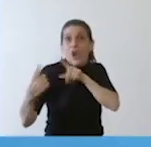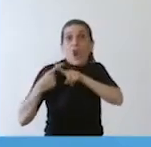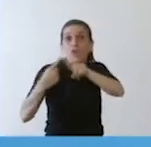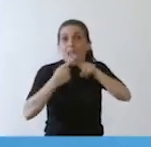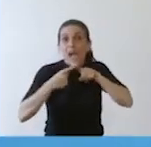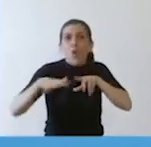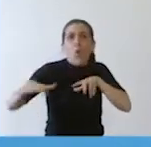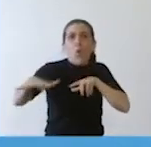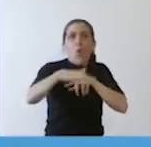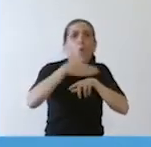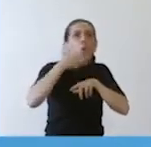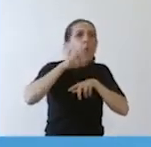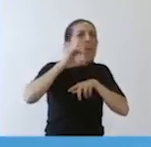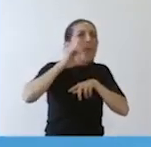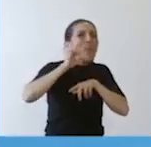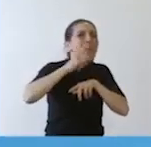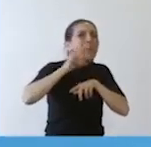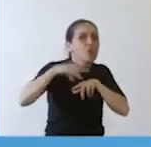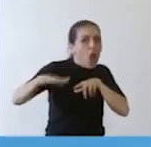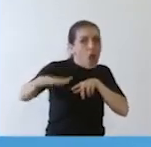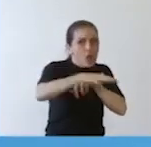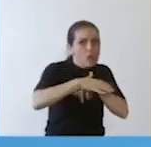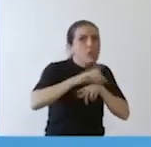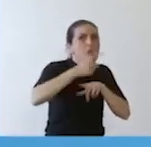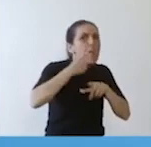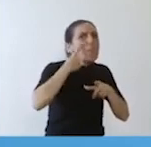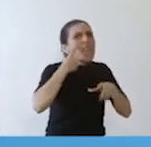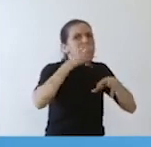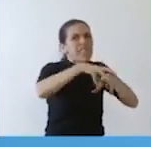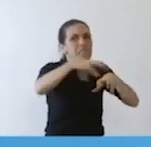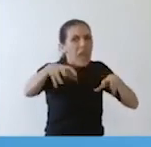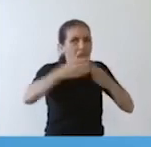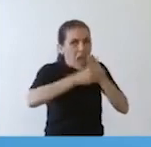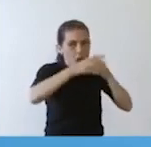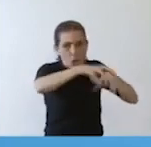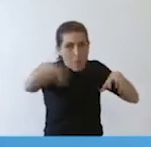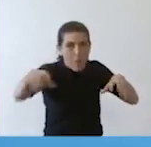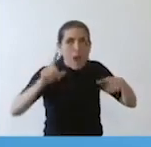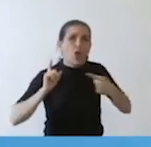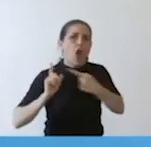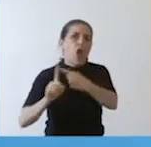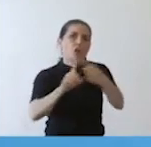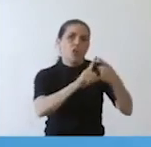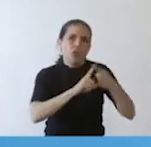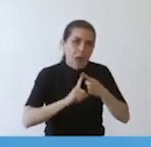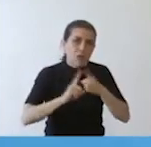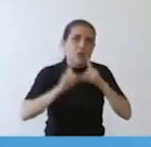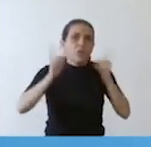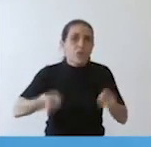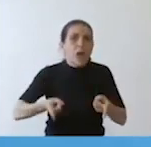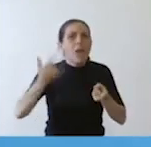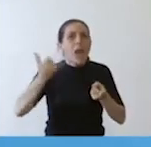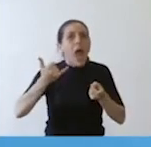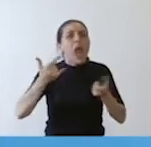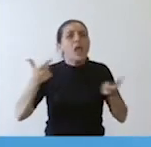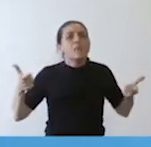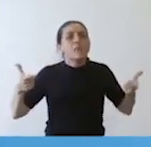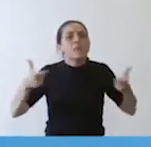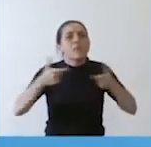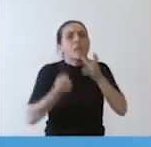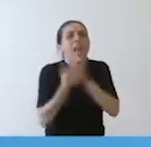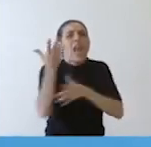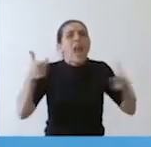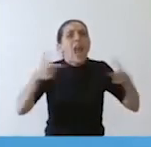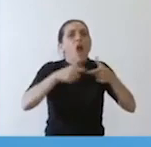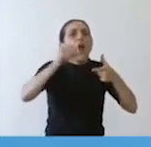rol clave, tanto en salud como en cada uno de sus ministerios, y se está trabajando también en hacer un Consejo Federal de Salud